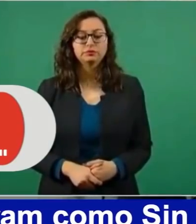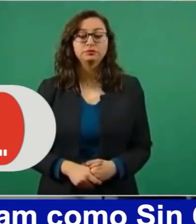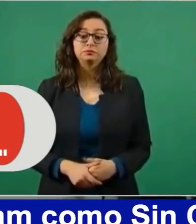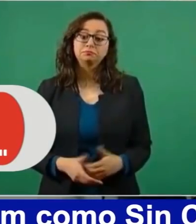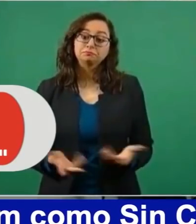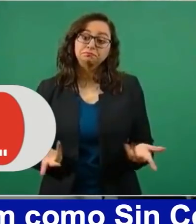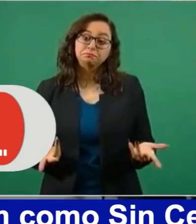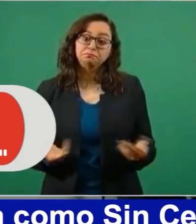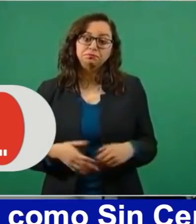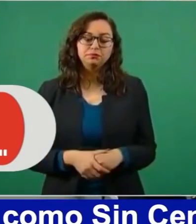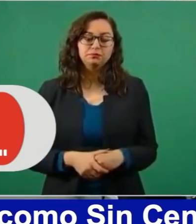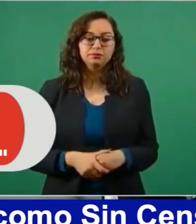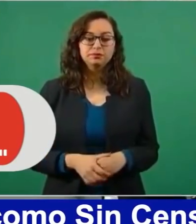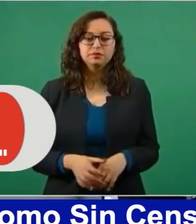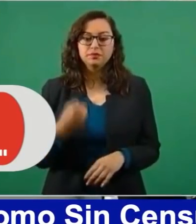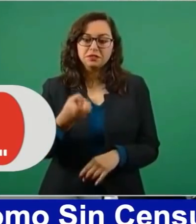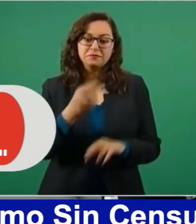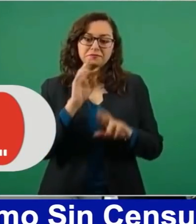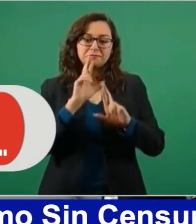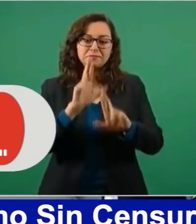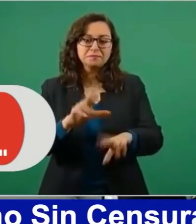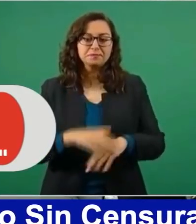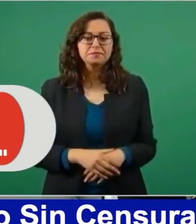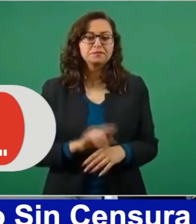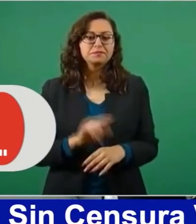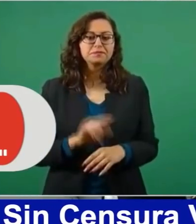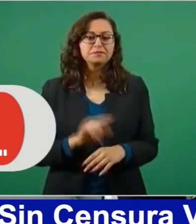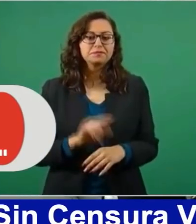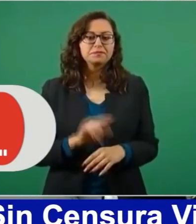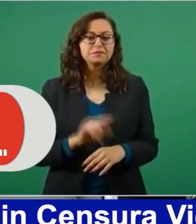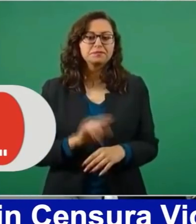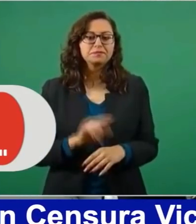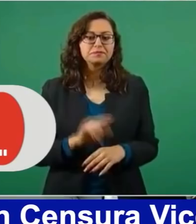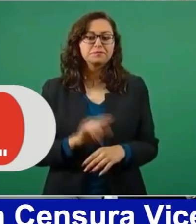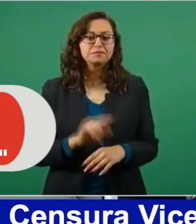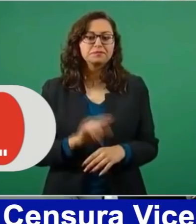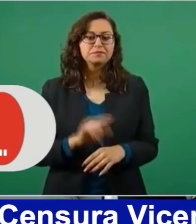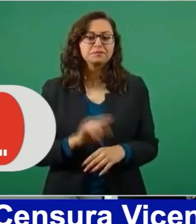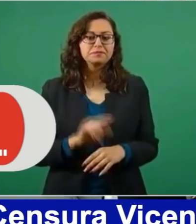Entonces, era contestarte esto. Sara.